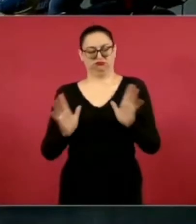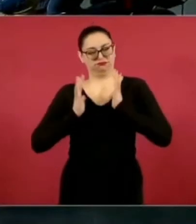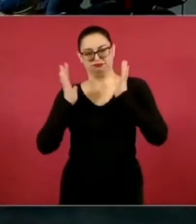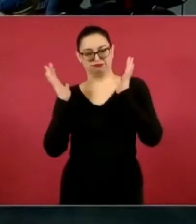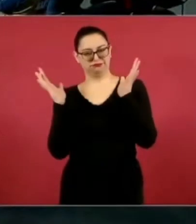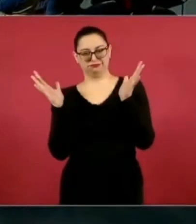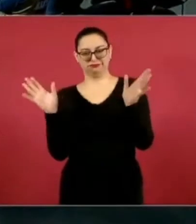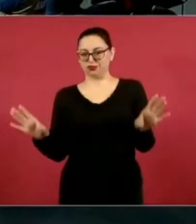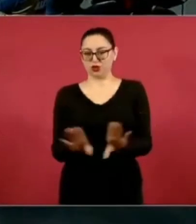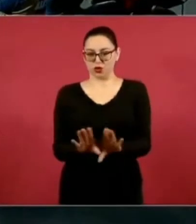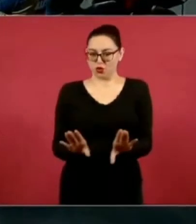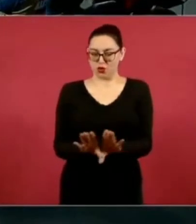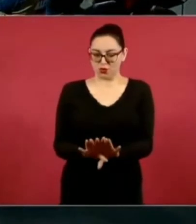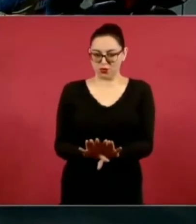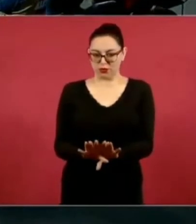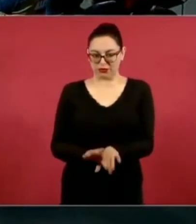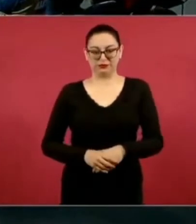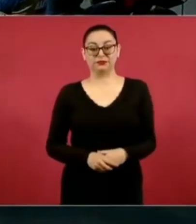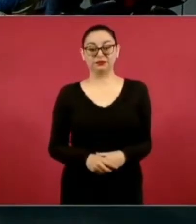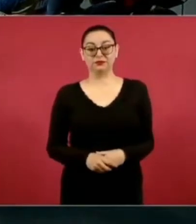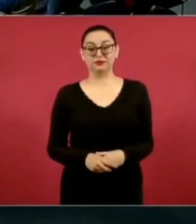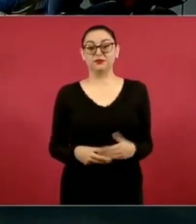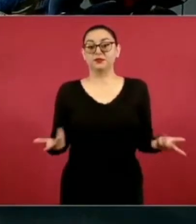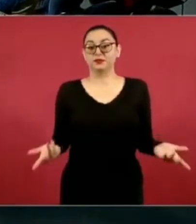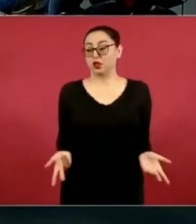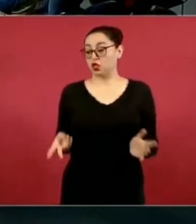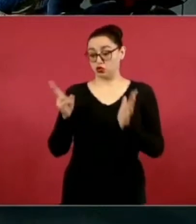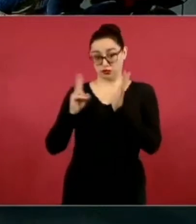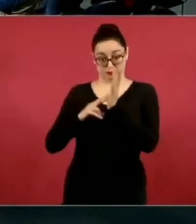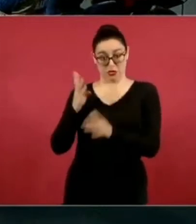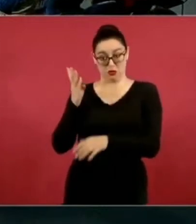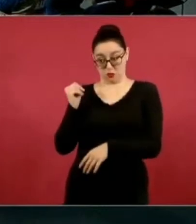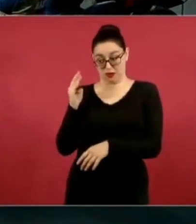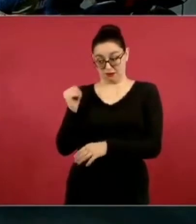del 2009 a la fecha, ¿cuántos años son?